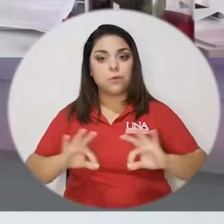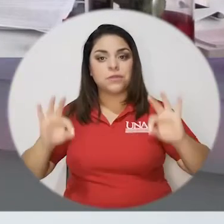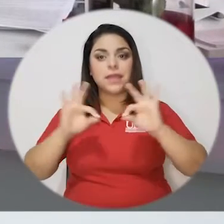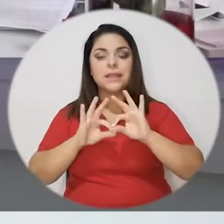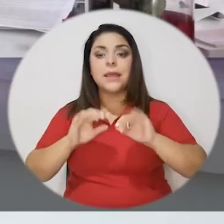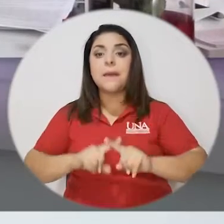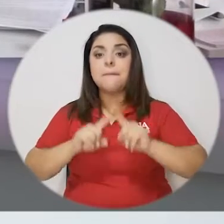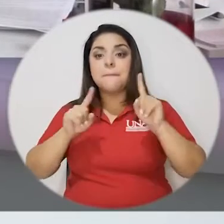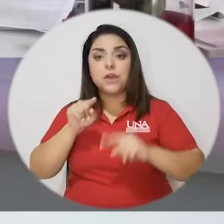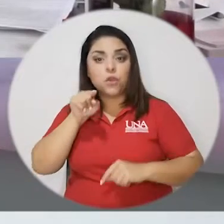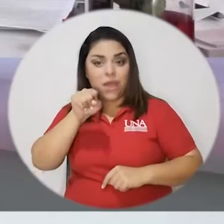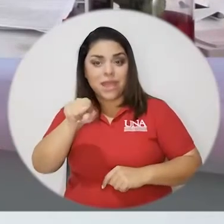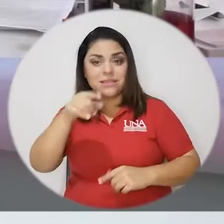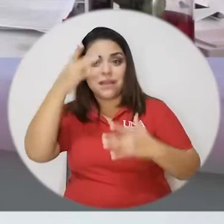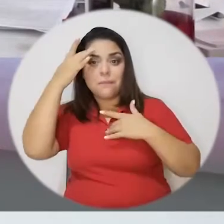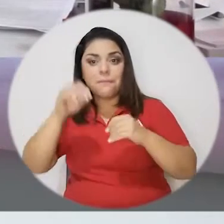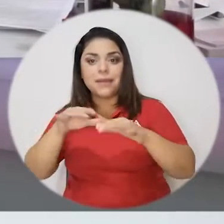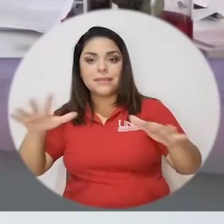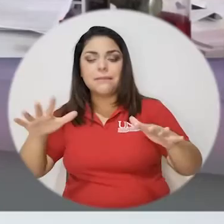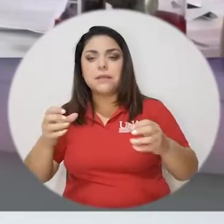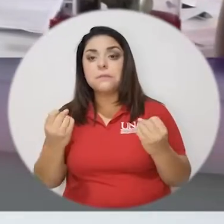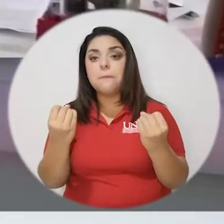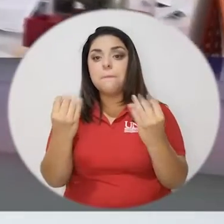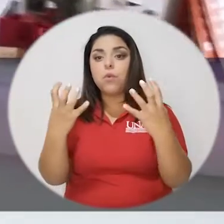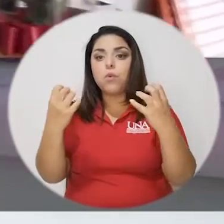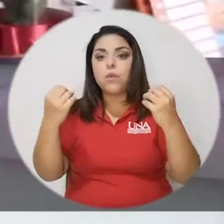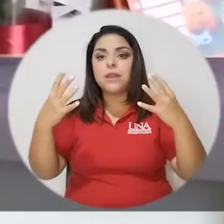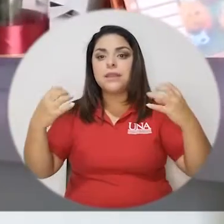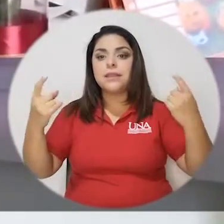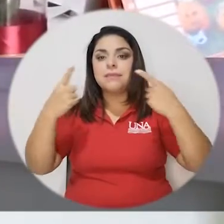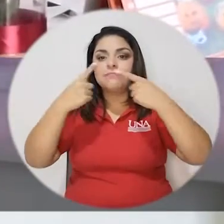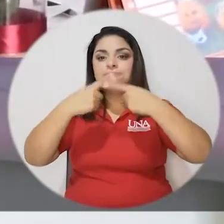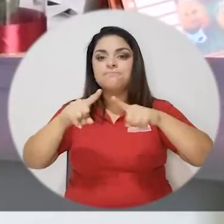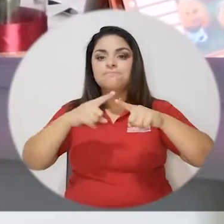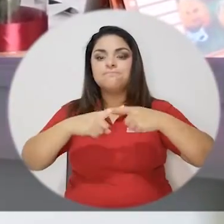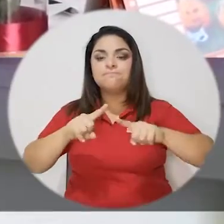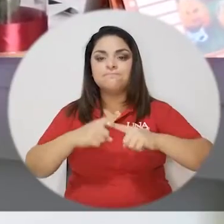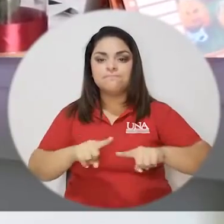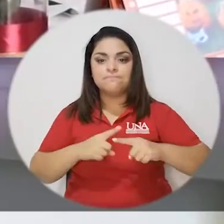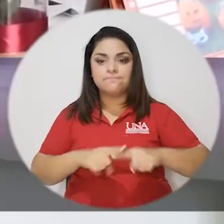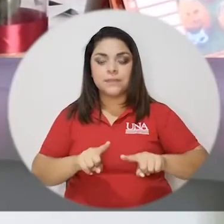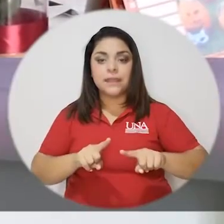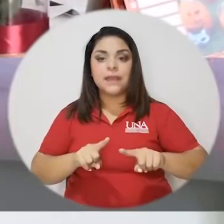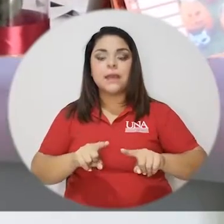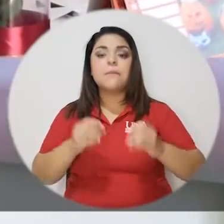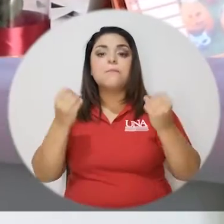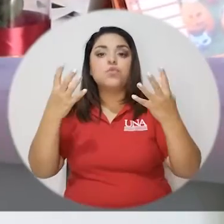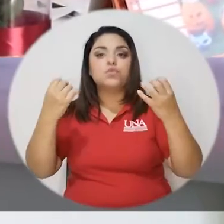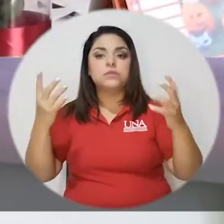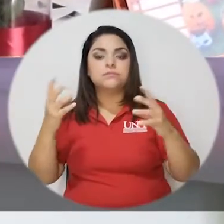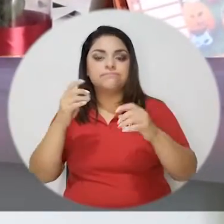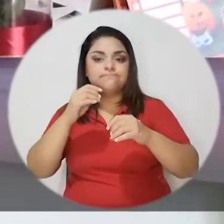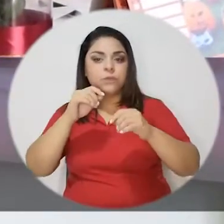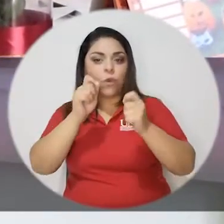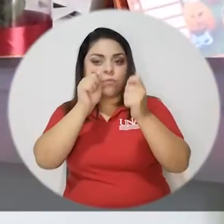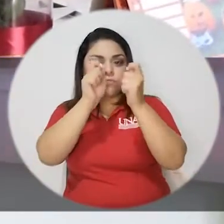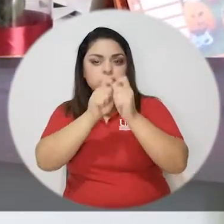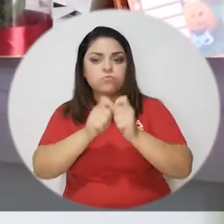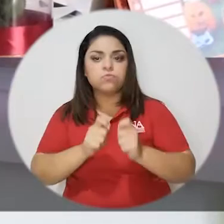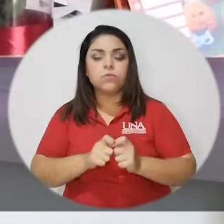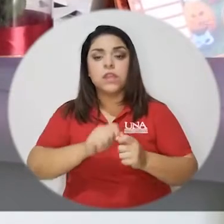importante, es un fenómeno multidimensional de muchos determinantes, en